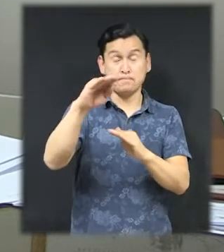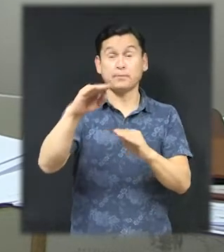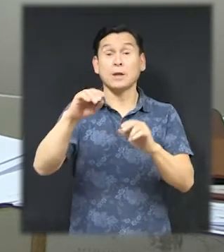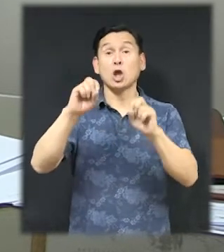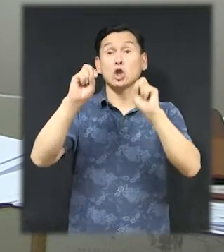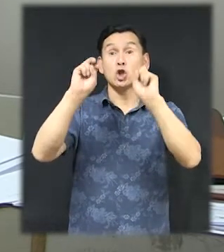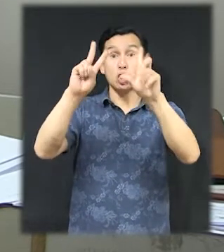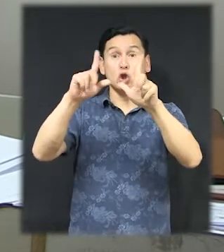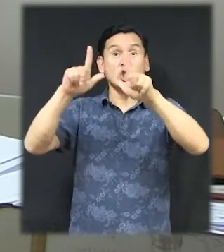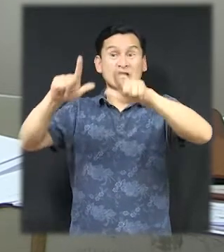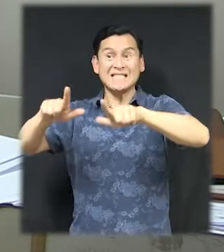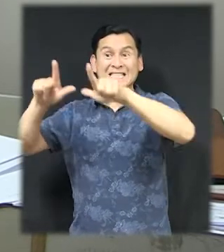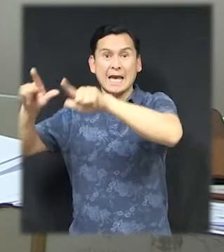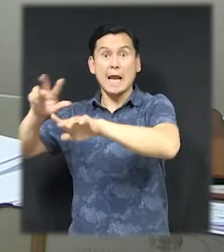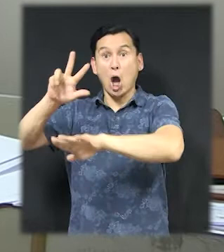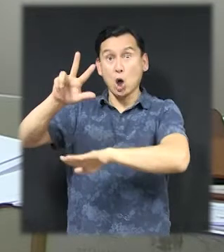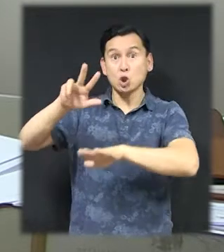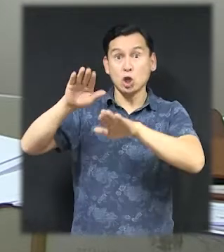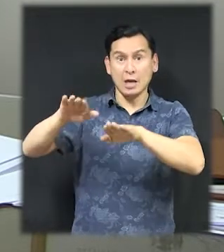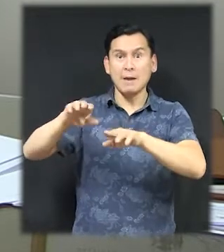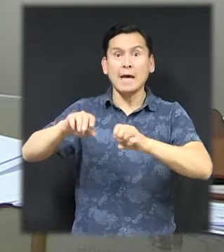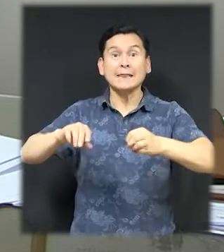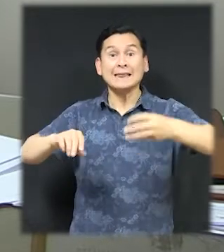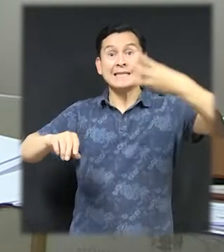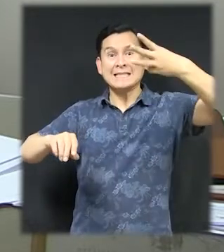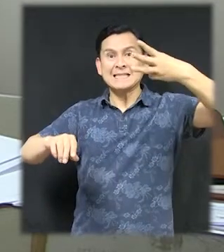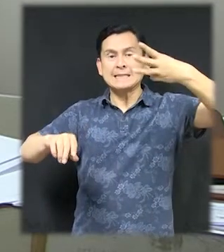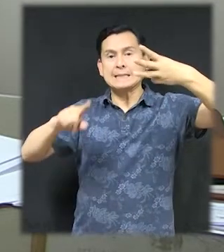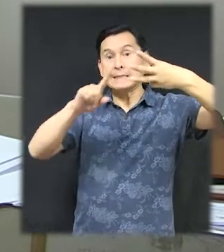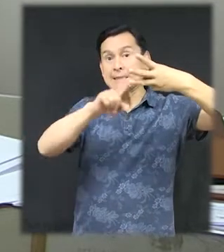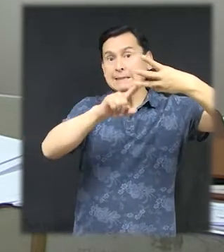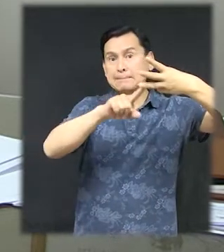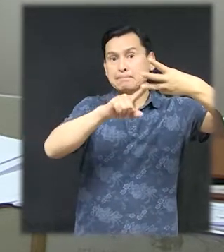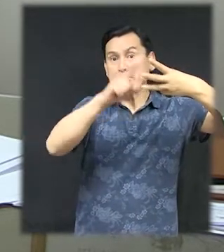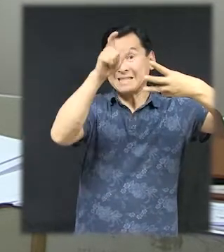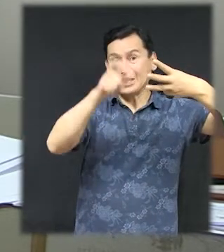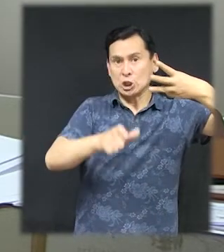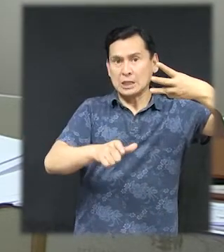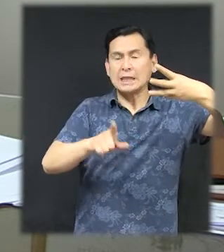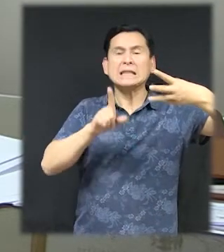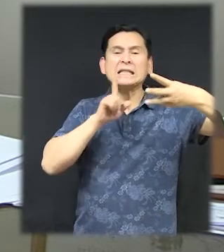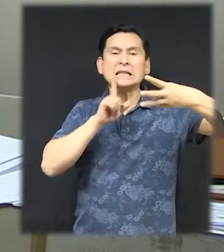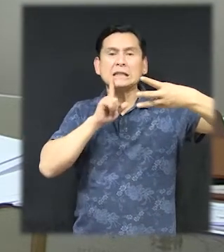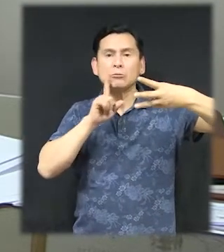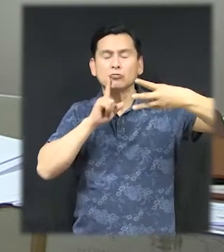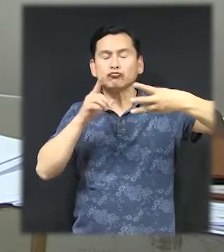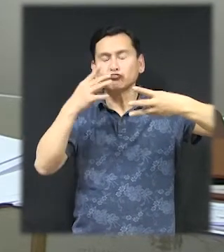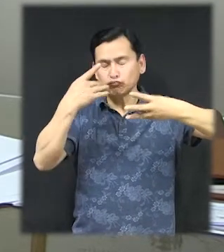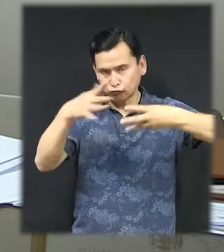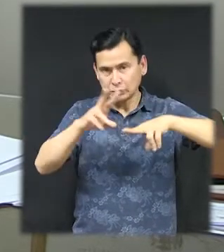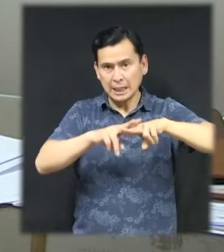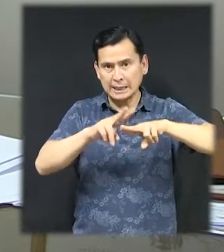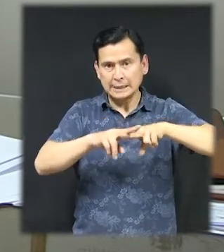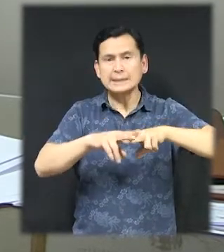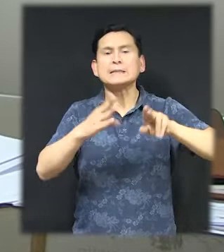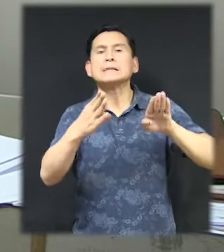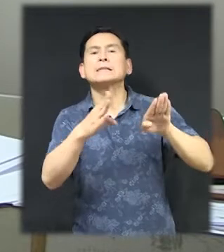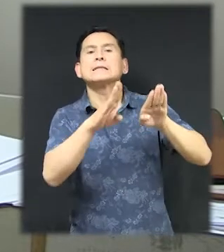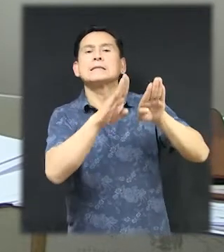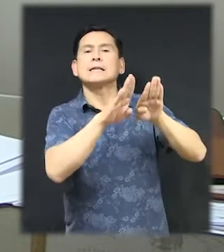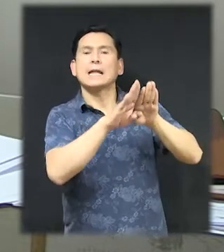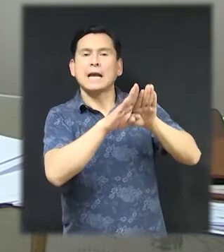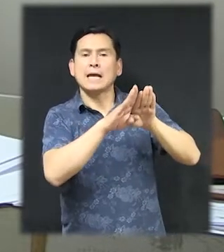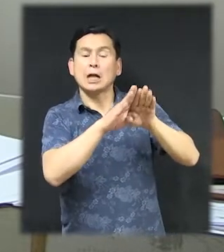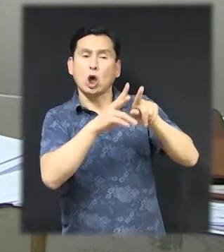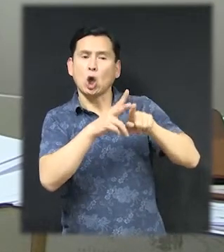aislamientos de la tradicional UCI de 8 camas a un tercer paciente, tendríamos, y lo hemos hecho de esa manera, que cerrar